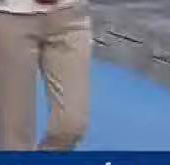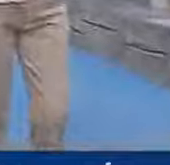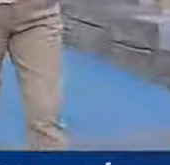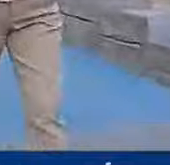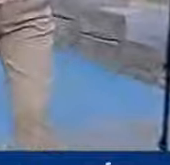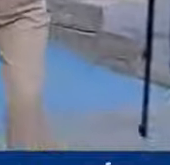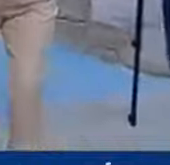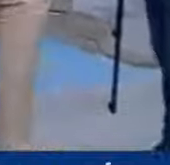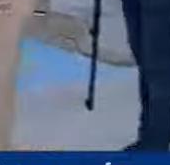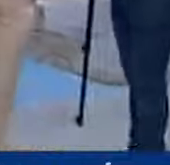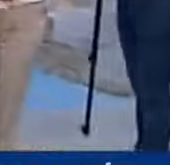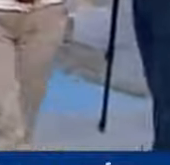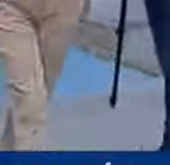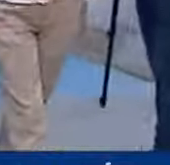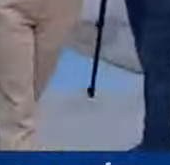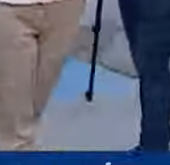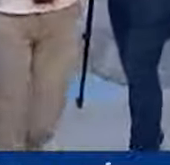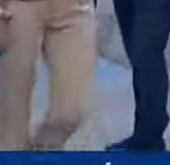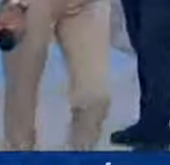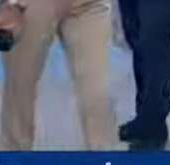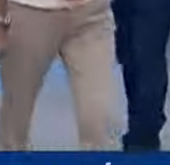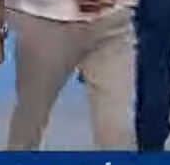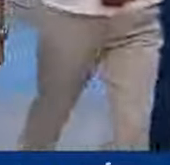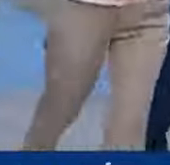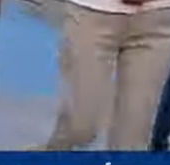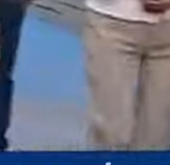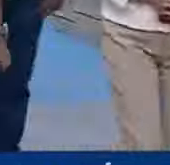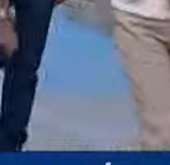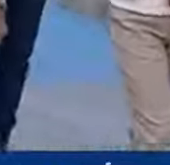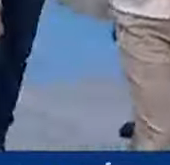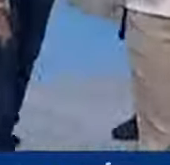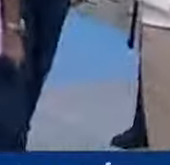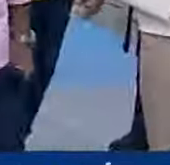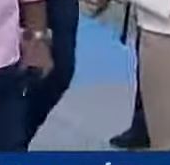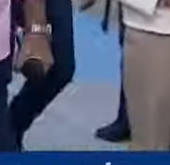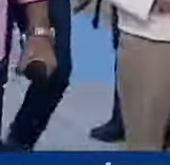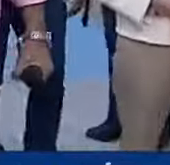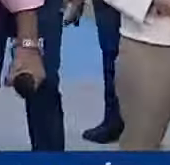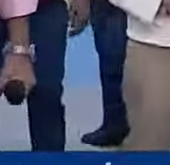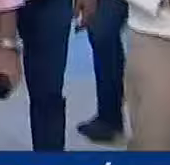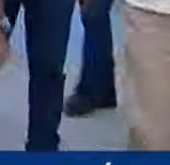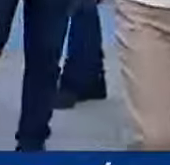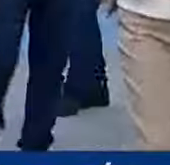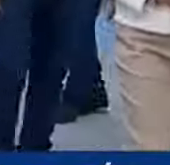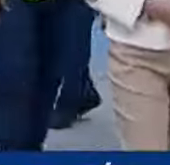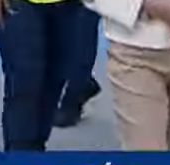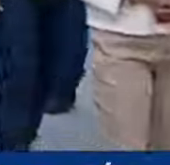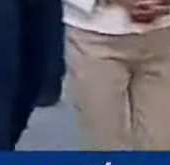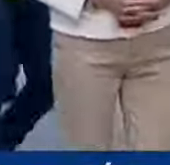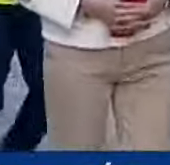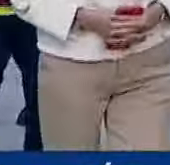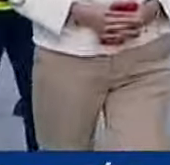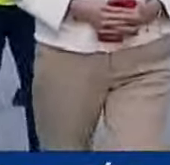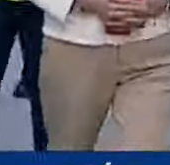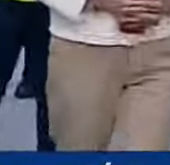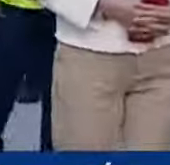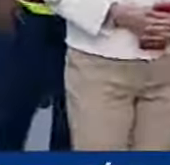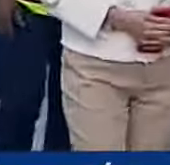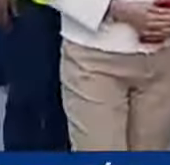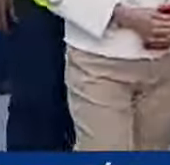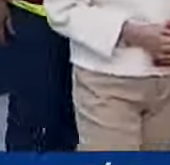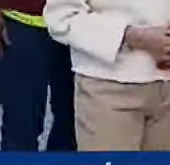usted indicó con la ministra, que usted orientó para estos niños con condición que van a tener